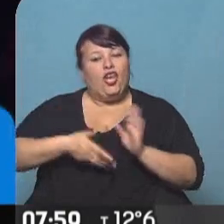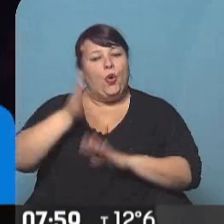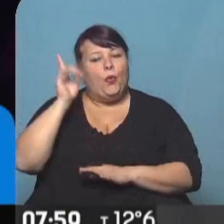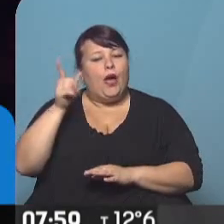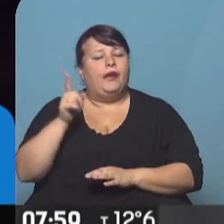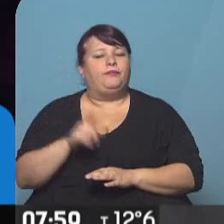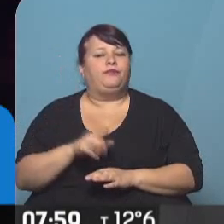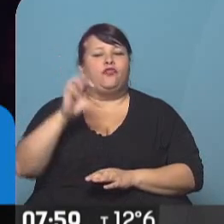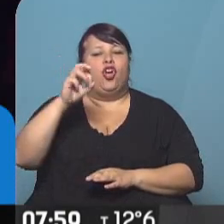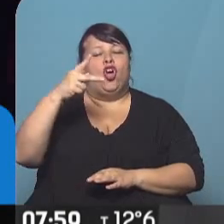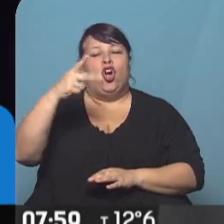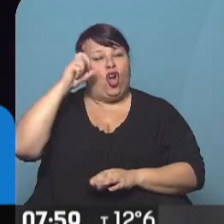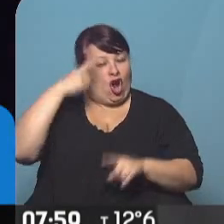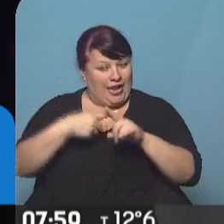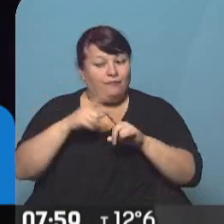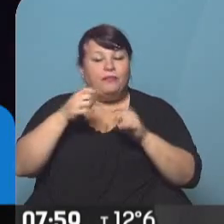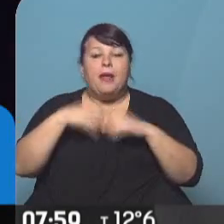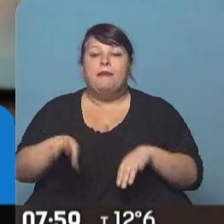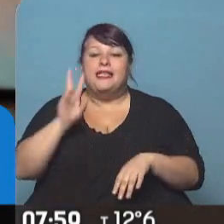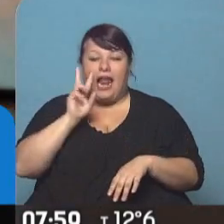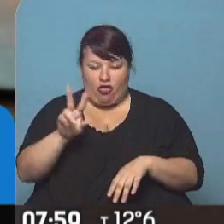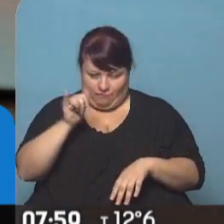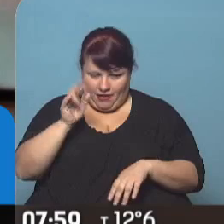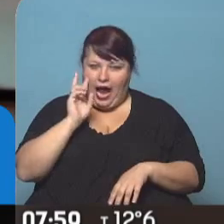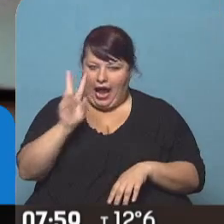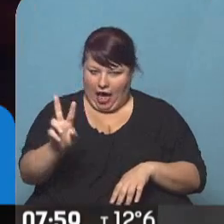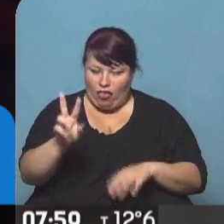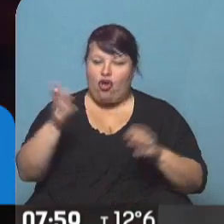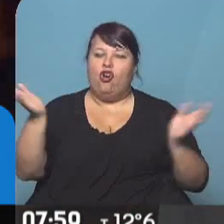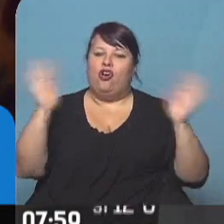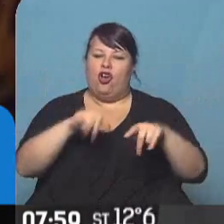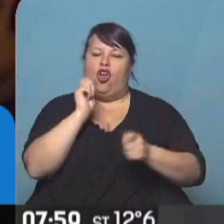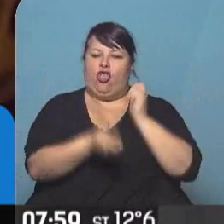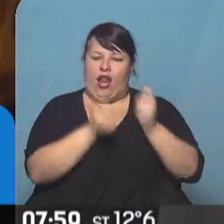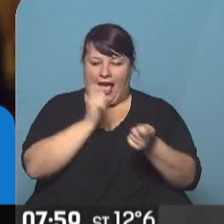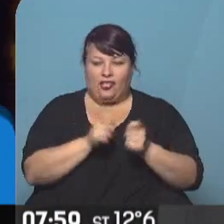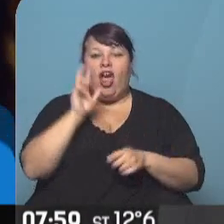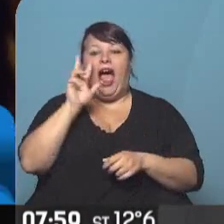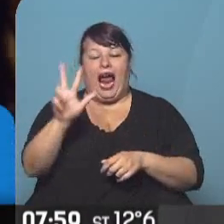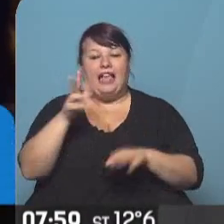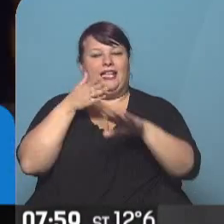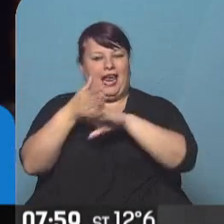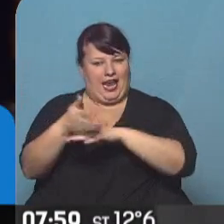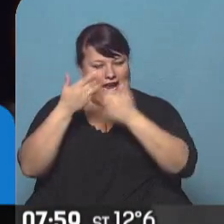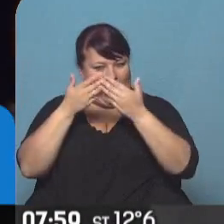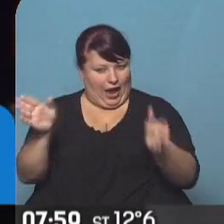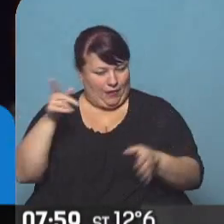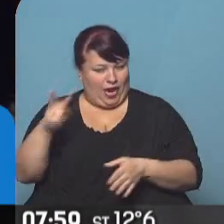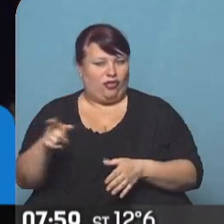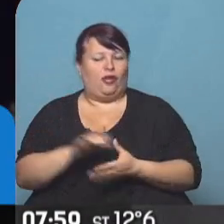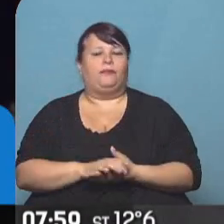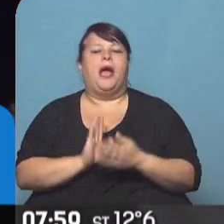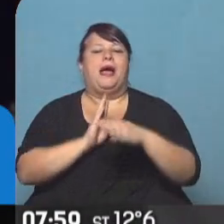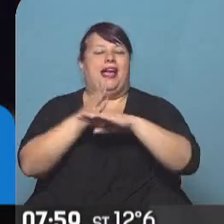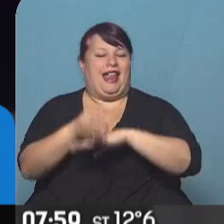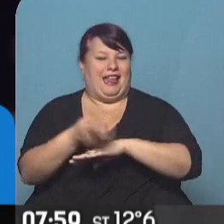el konex y a partir de las 2 de la tarde desde las 2 recibimos las donaciones a la iglesia abre la puerta digamos